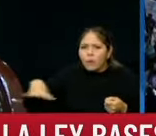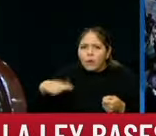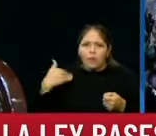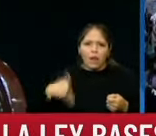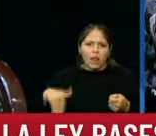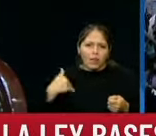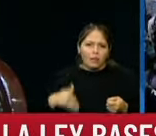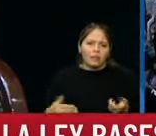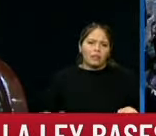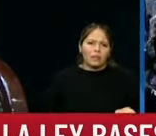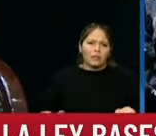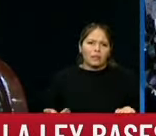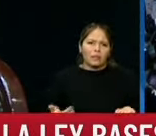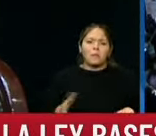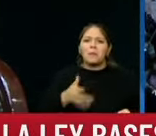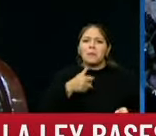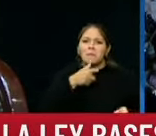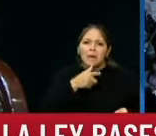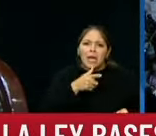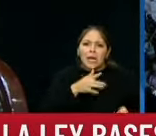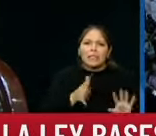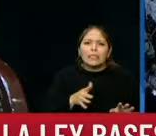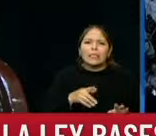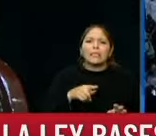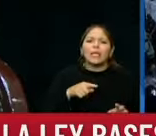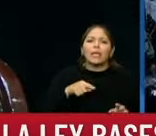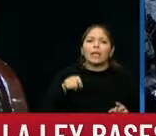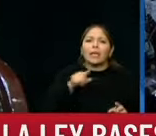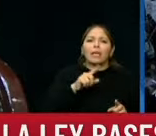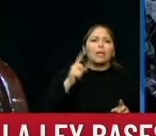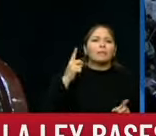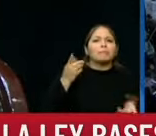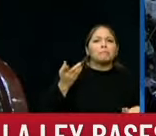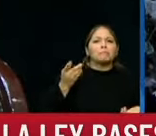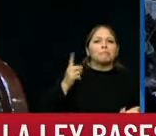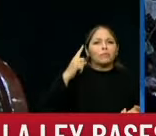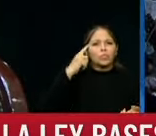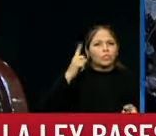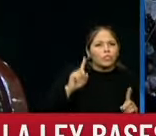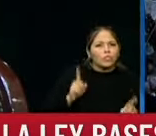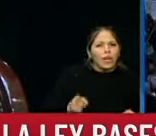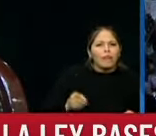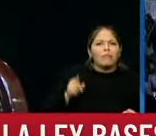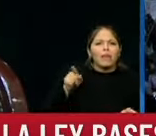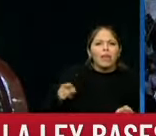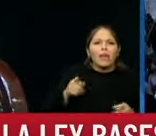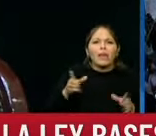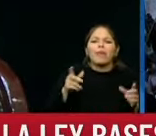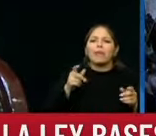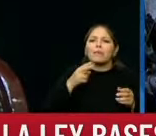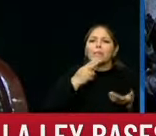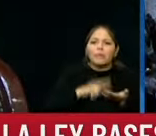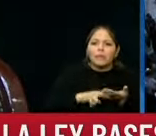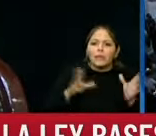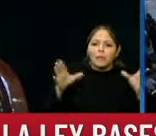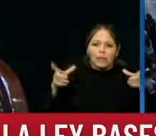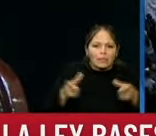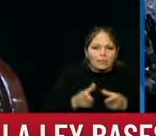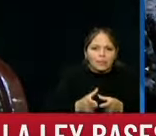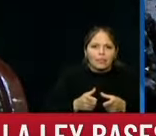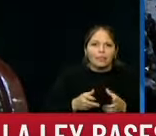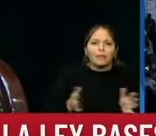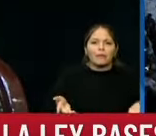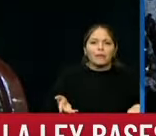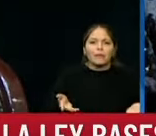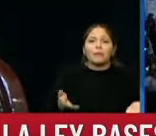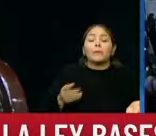dijo Paola eso. Propaganda. No, bueno, y el apellido que usted tiene. Claro, ni siquiera la picardía heredó. Bueno, pero después hubo otras cositas. Te voy a ir contando a medida que